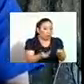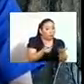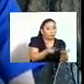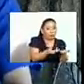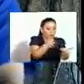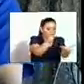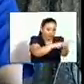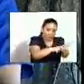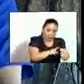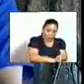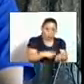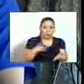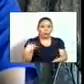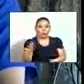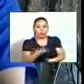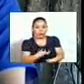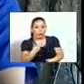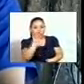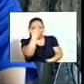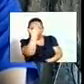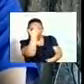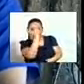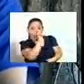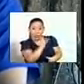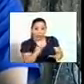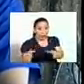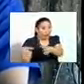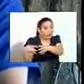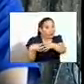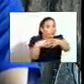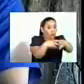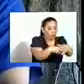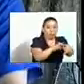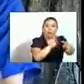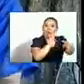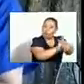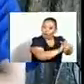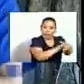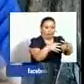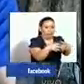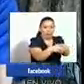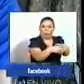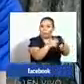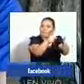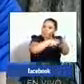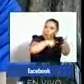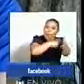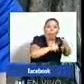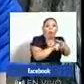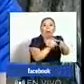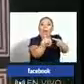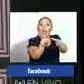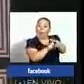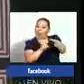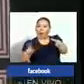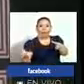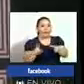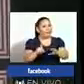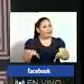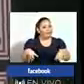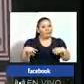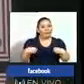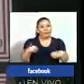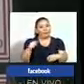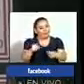registrarán y nosotros sabremos que cuando ellos vengan, vienen clúster, entonces está prohibido que ellos estén cambiando. Se